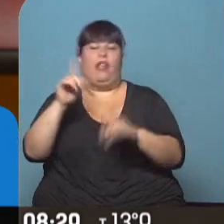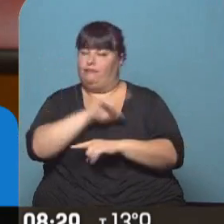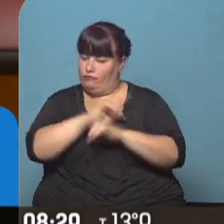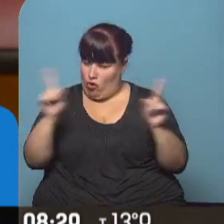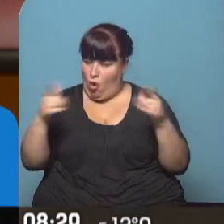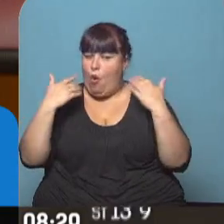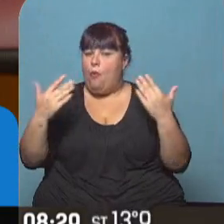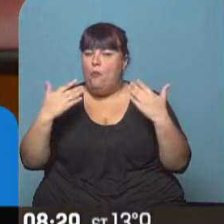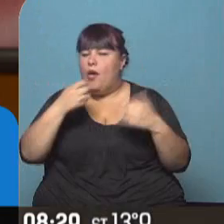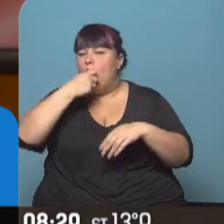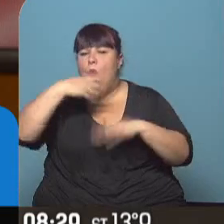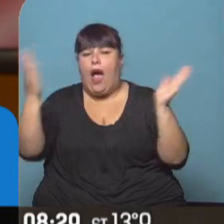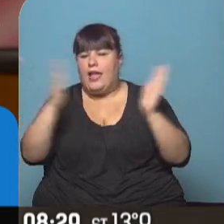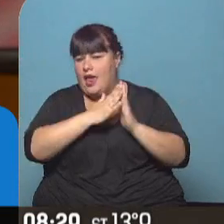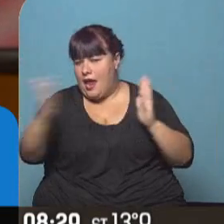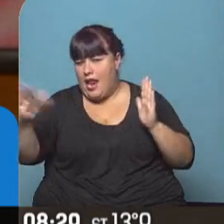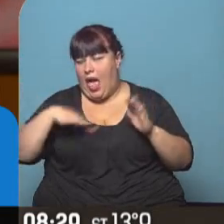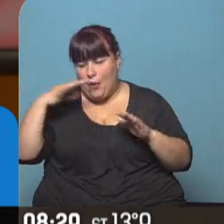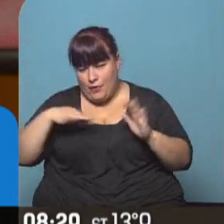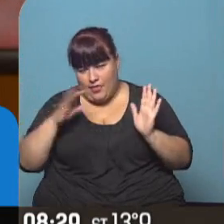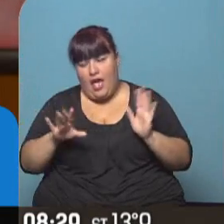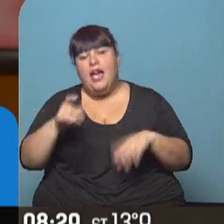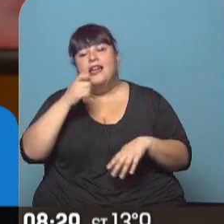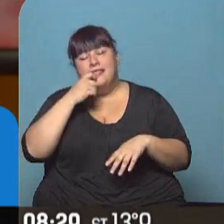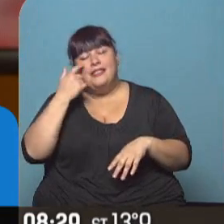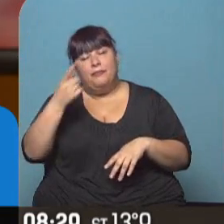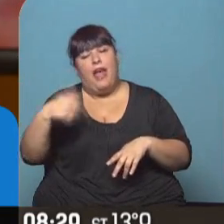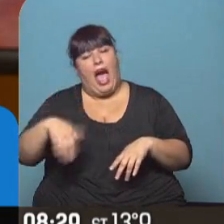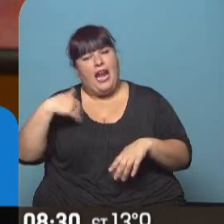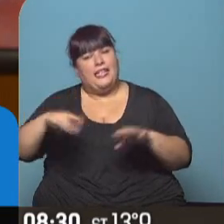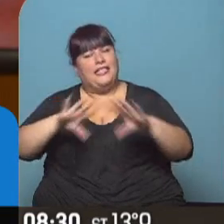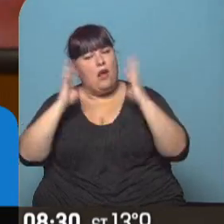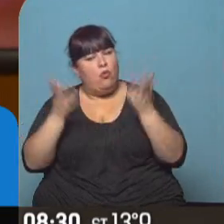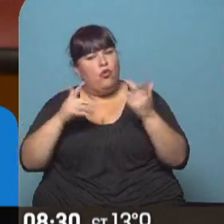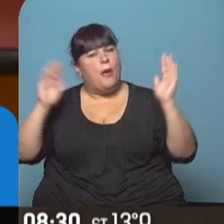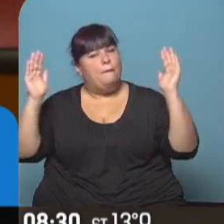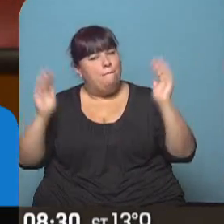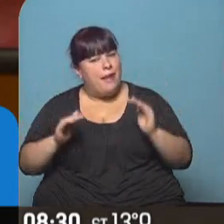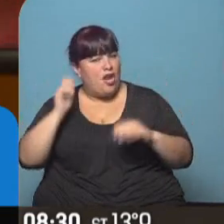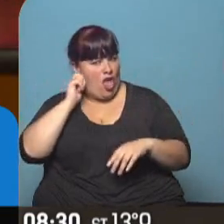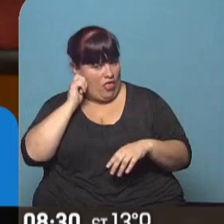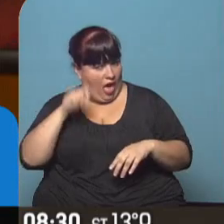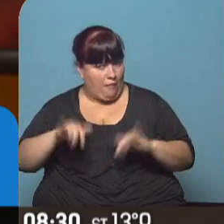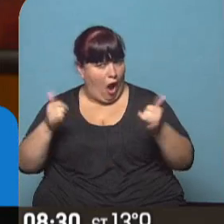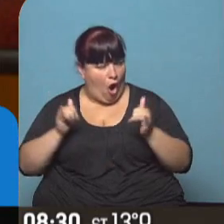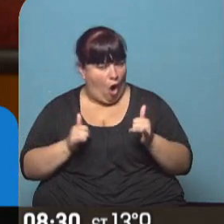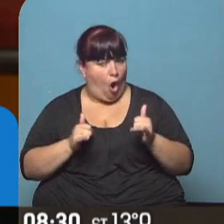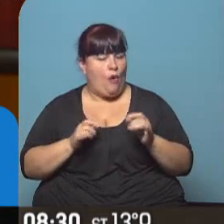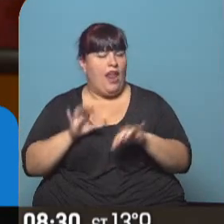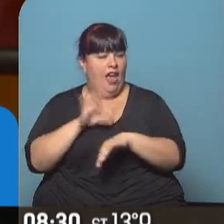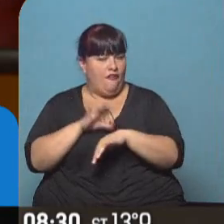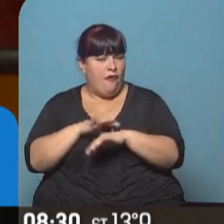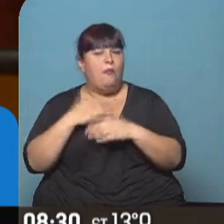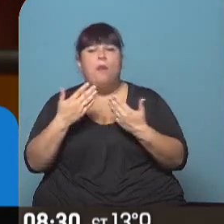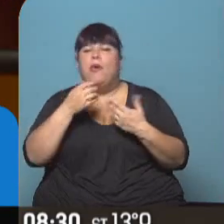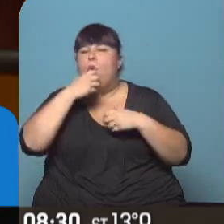no, puede ocurrir en cualquier momento de la vida. Sí estamos viendo en Argentina a nivel mundial una disminución de la edad, ¿sí?, de presentación, pero